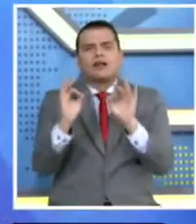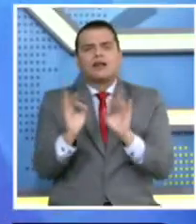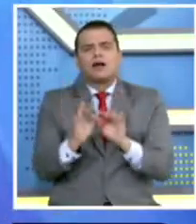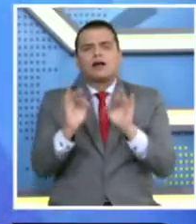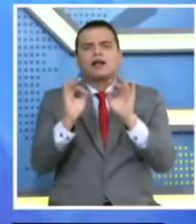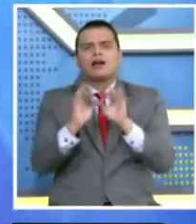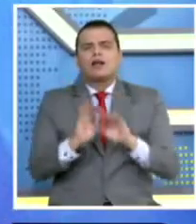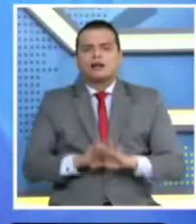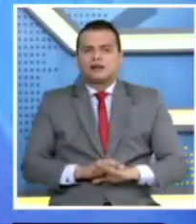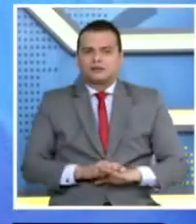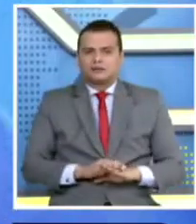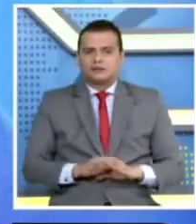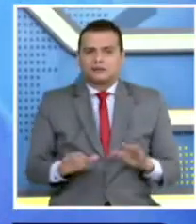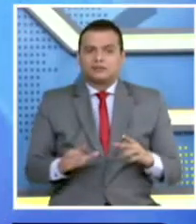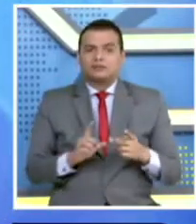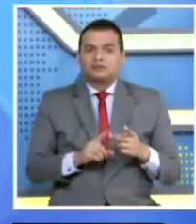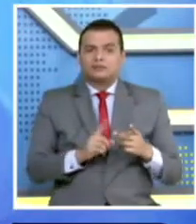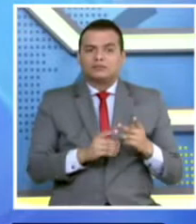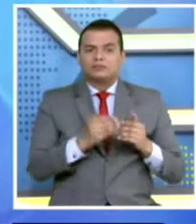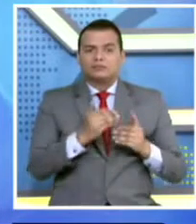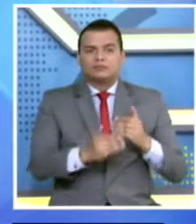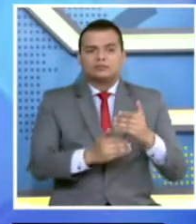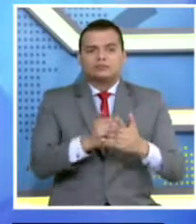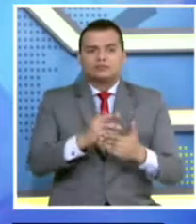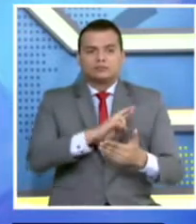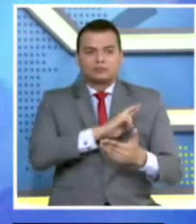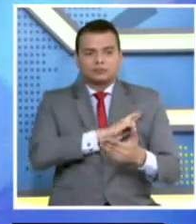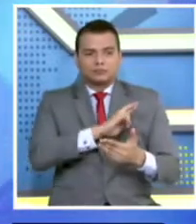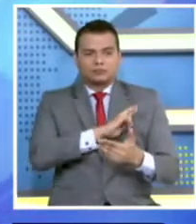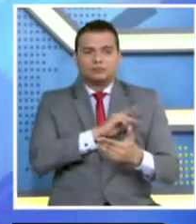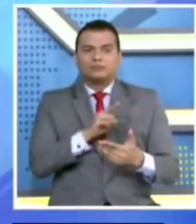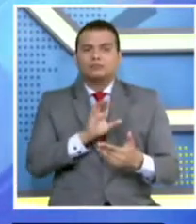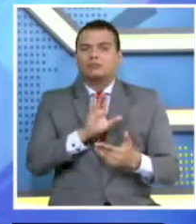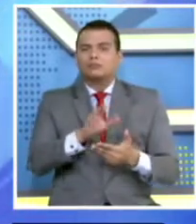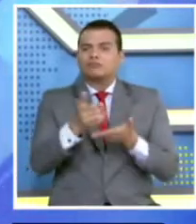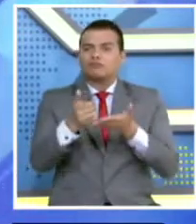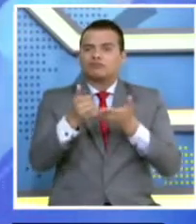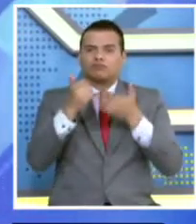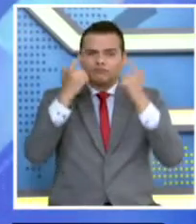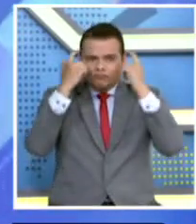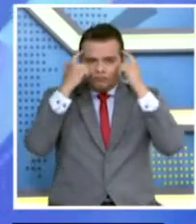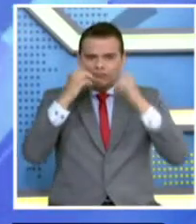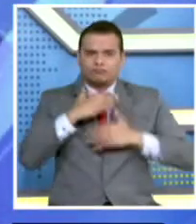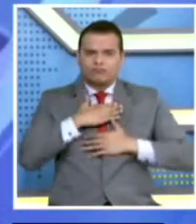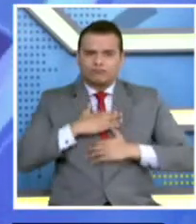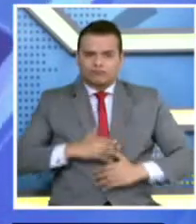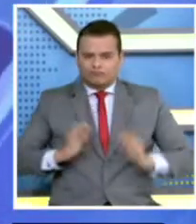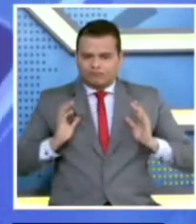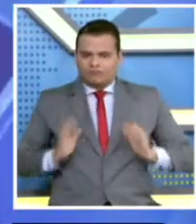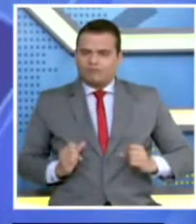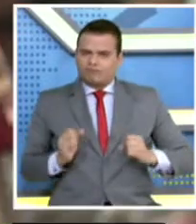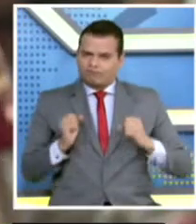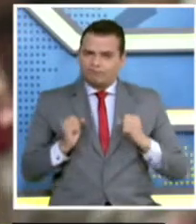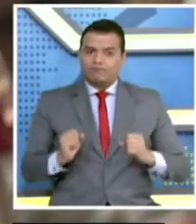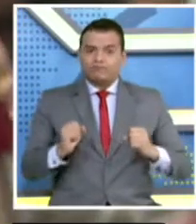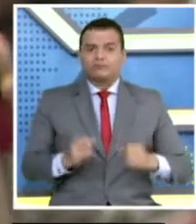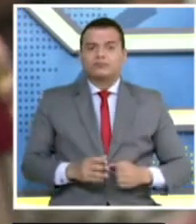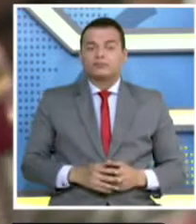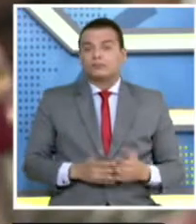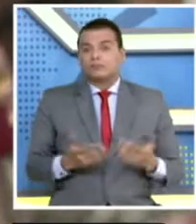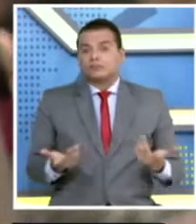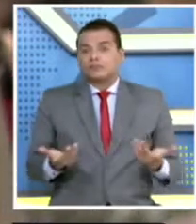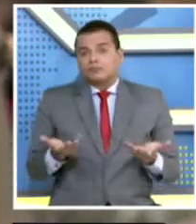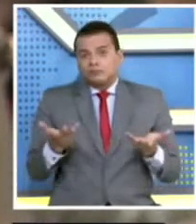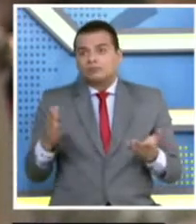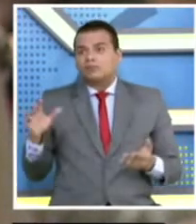El factor religioso contribuye de manera esencial en el tema de la salud mental, física, moral y espiritual. Me parece que